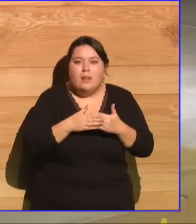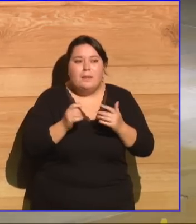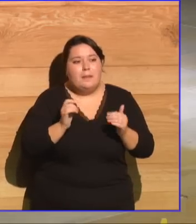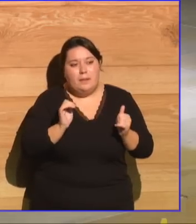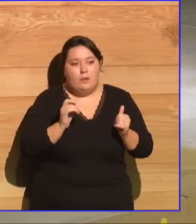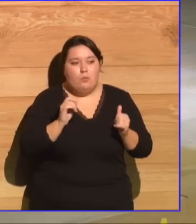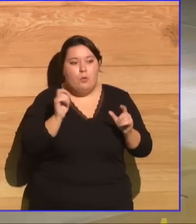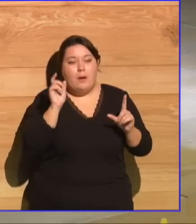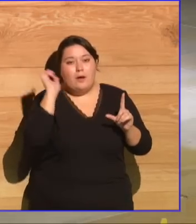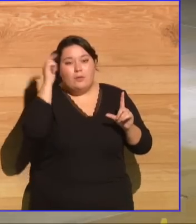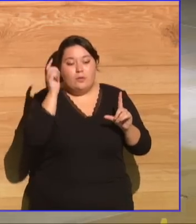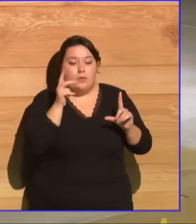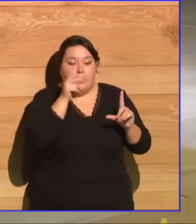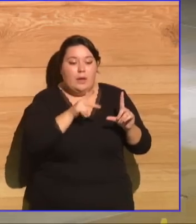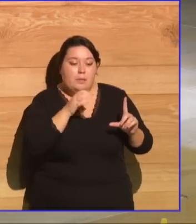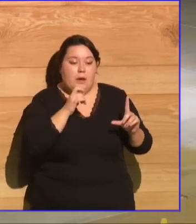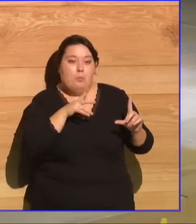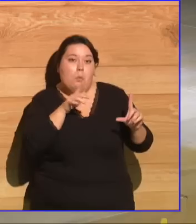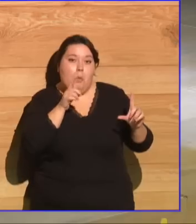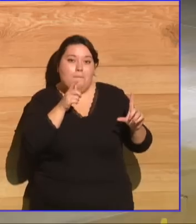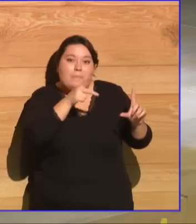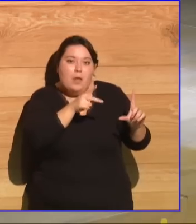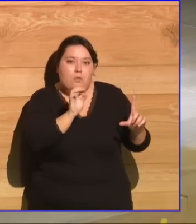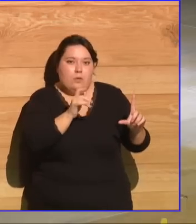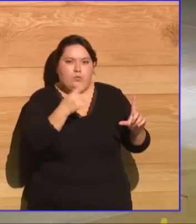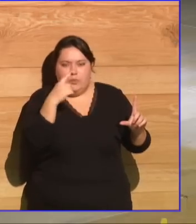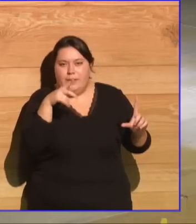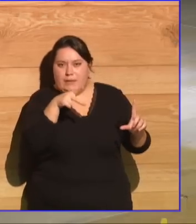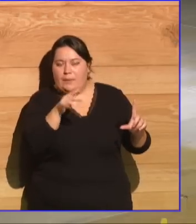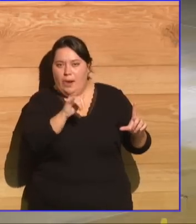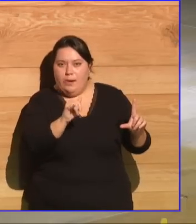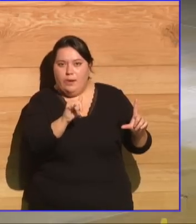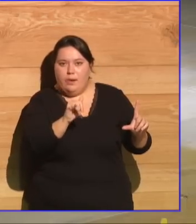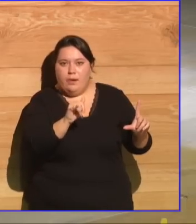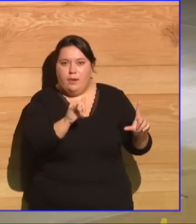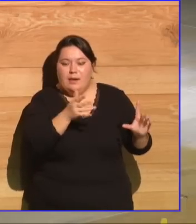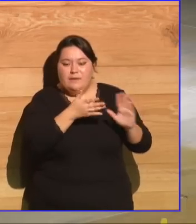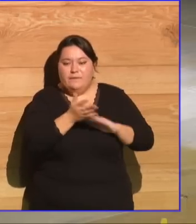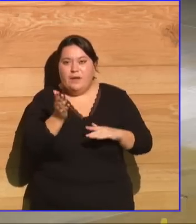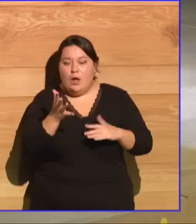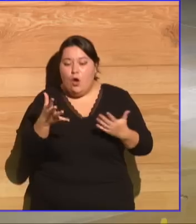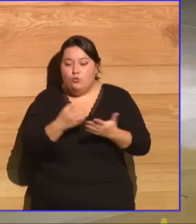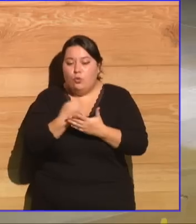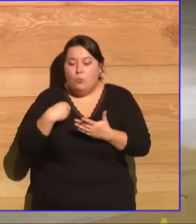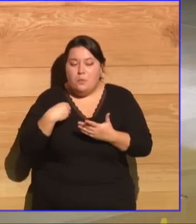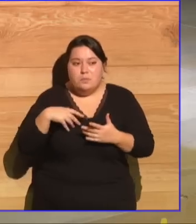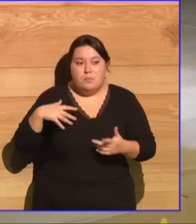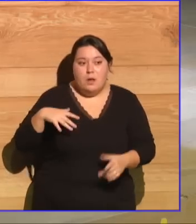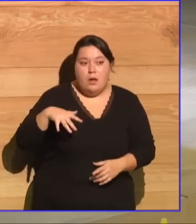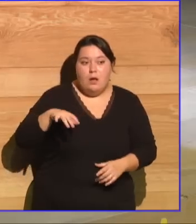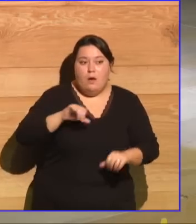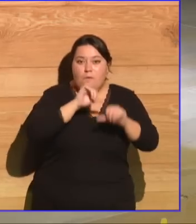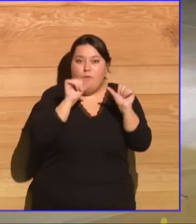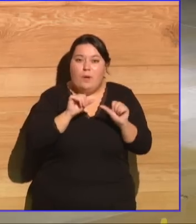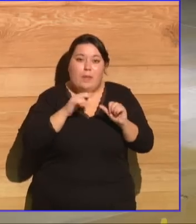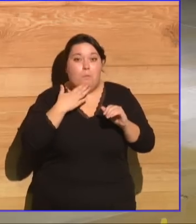cámara, que eso atañe a un plano, que te permite ser consciente de la lente, lo que hace es cerrarlo todo sobre sí mismo en una forma de puzzle